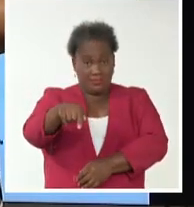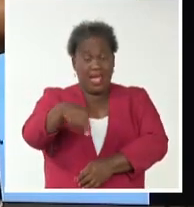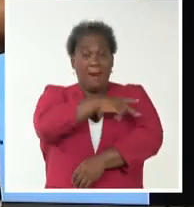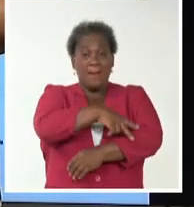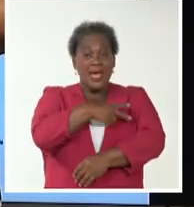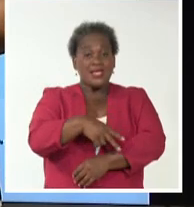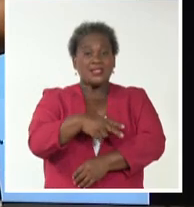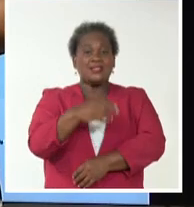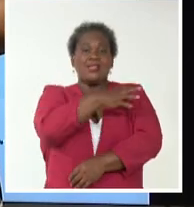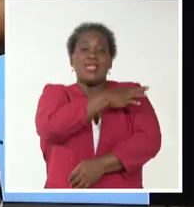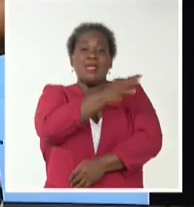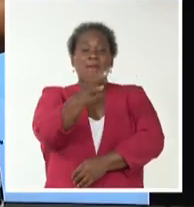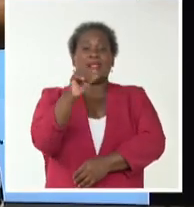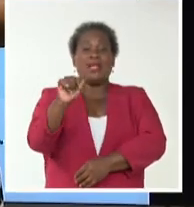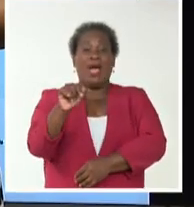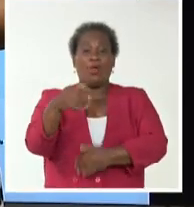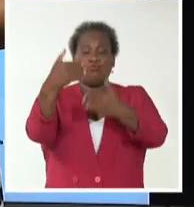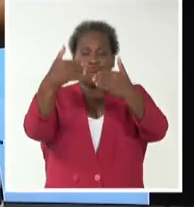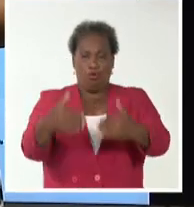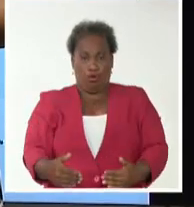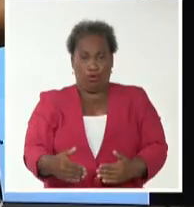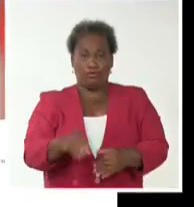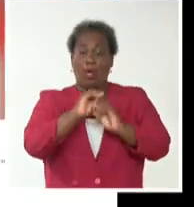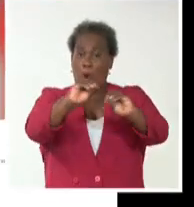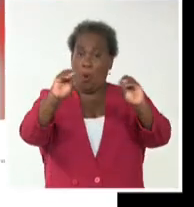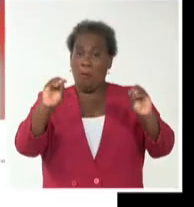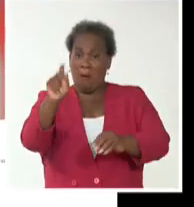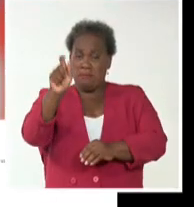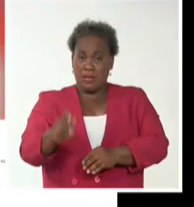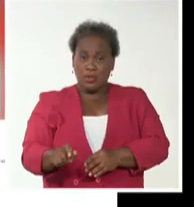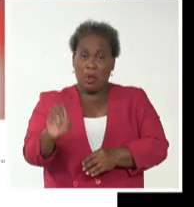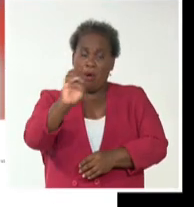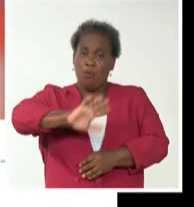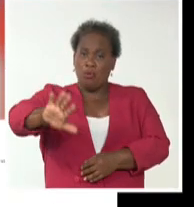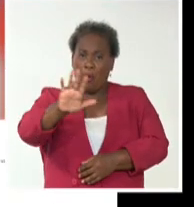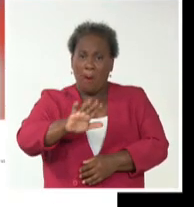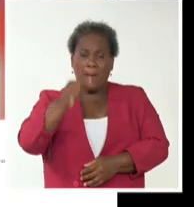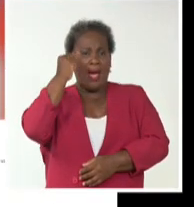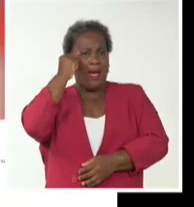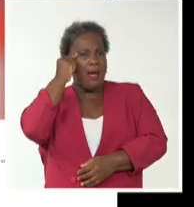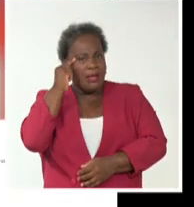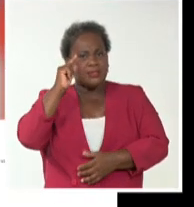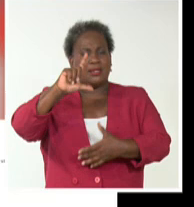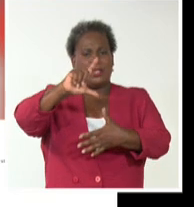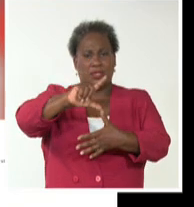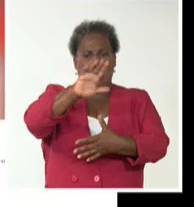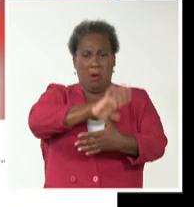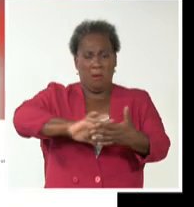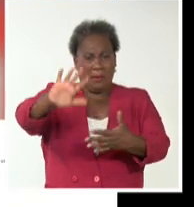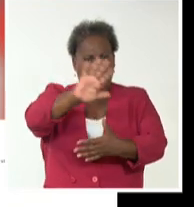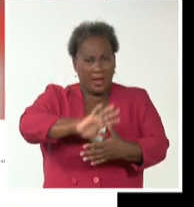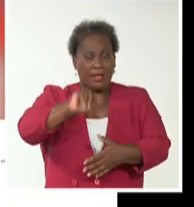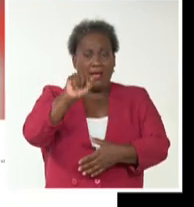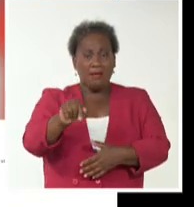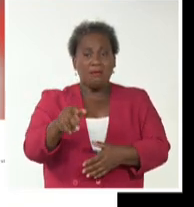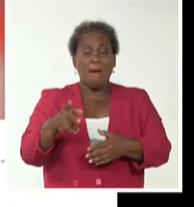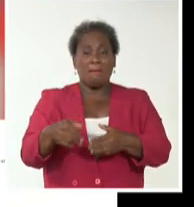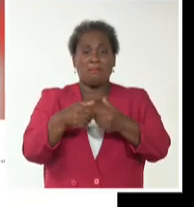honor. El evento, que convoca a artistas de Europa, Latinoamérica y Asia, tendrá su apertura con el espectáculo conjunto de la